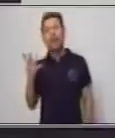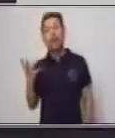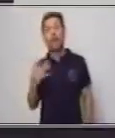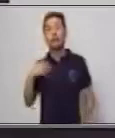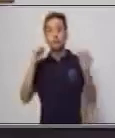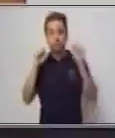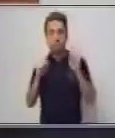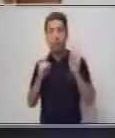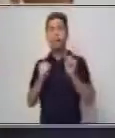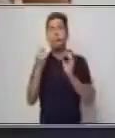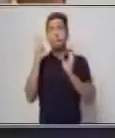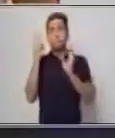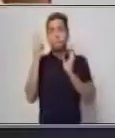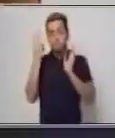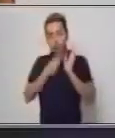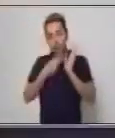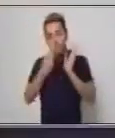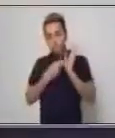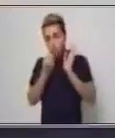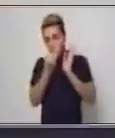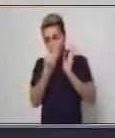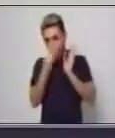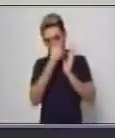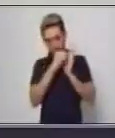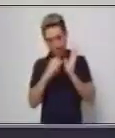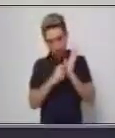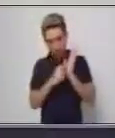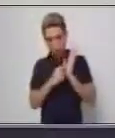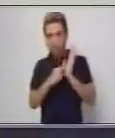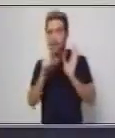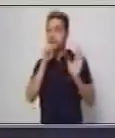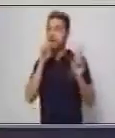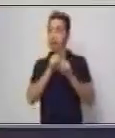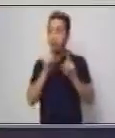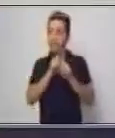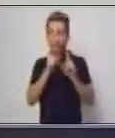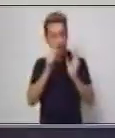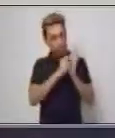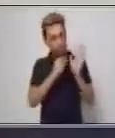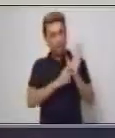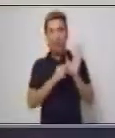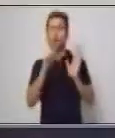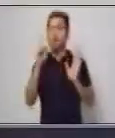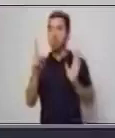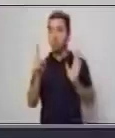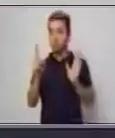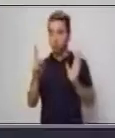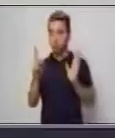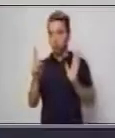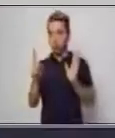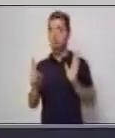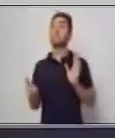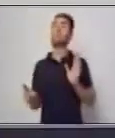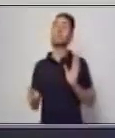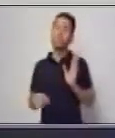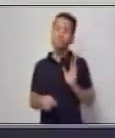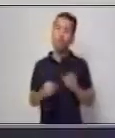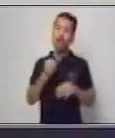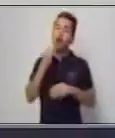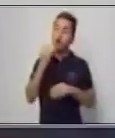uno. Repito, la definición de los números primos sería, son todos los números enteros que poseen dos